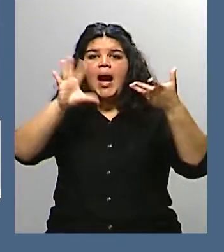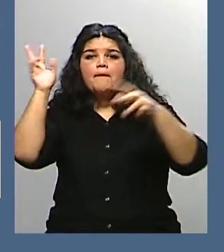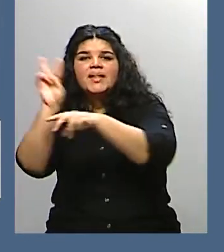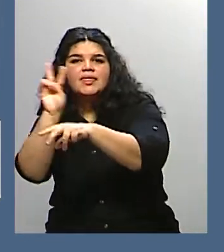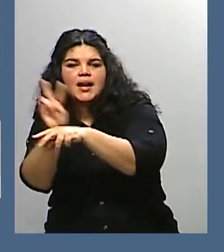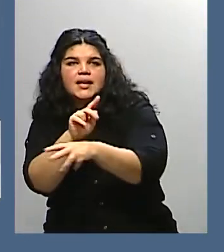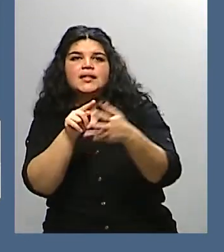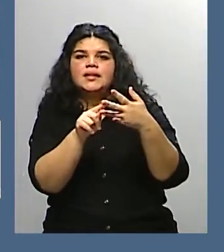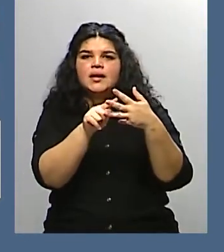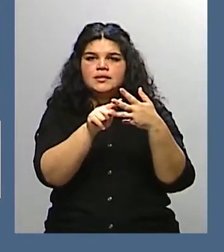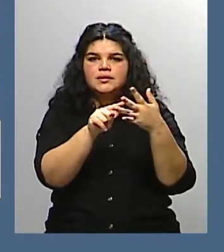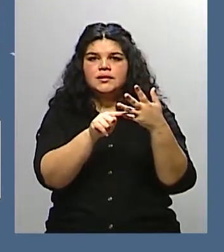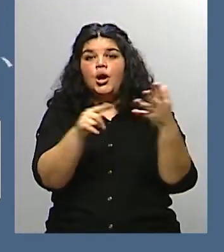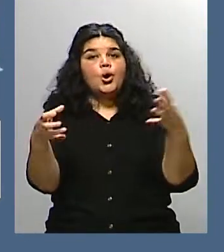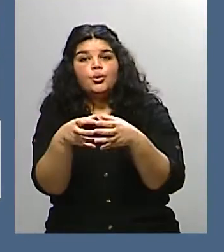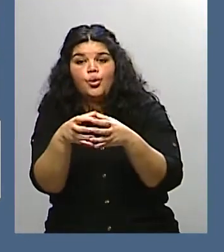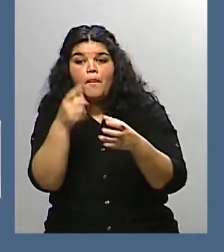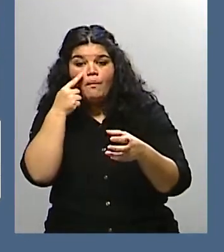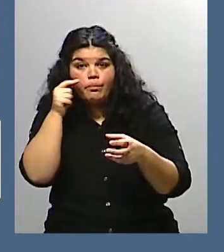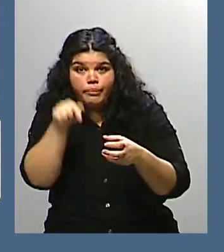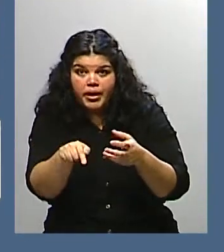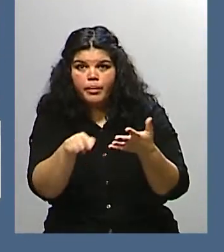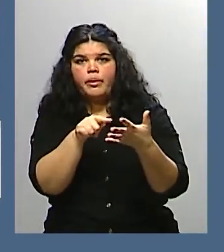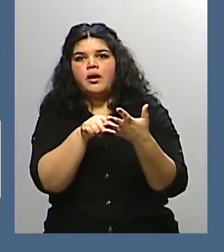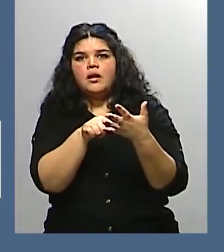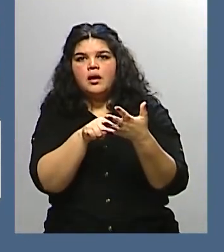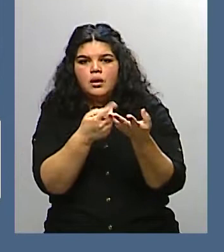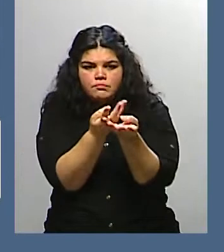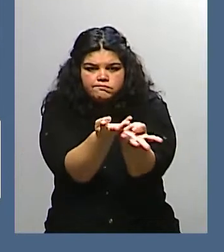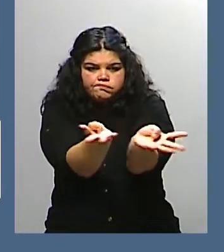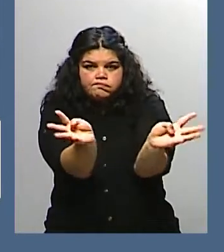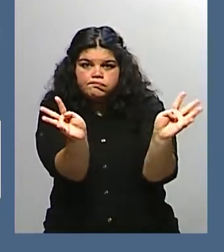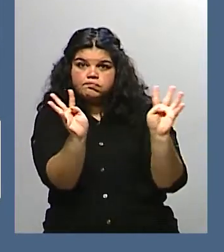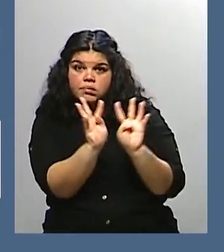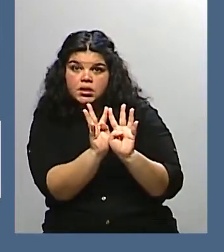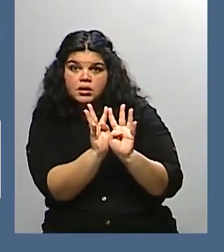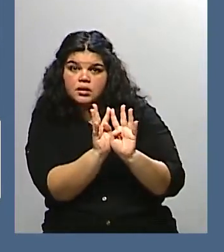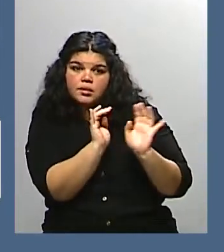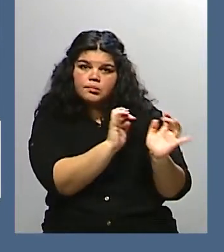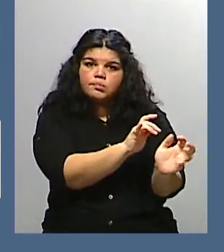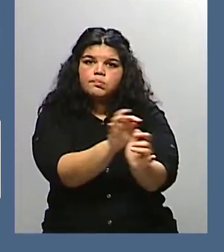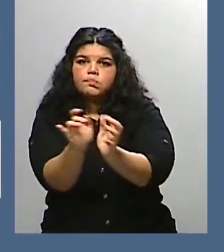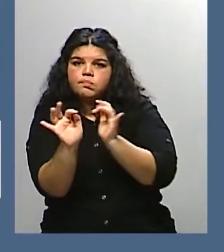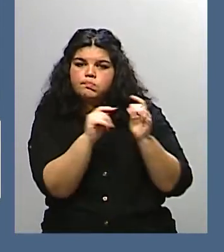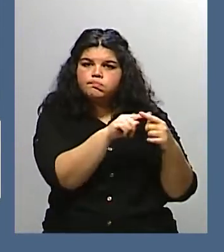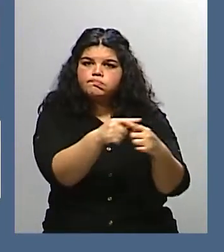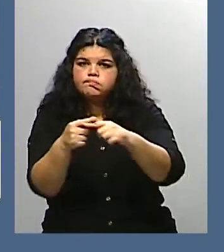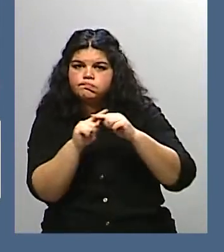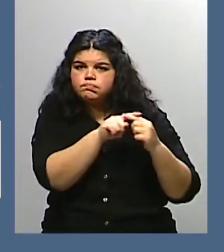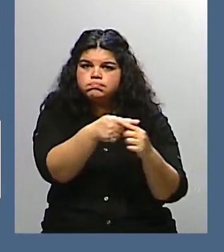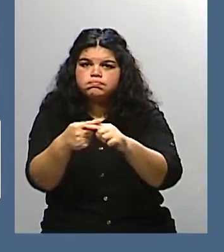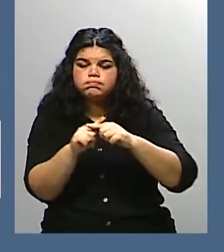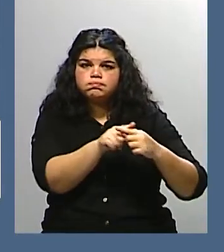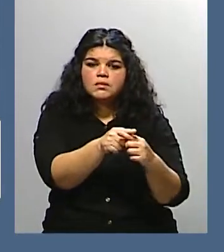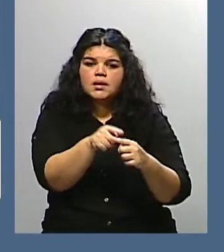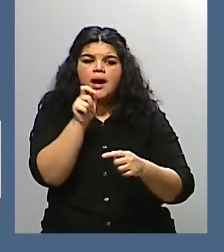ambientalistas, comunidades locales, para realmente diseñar qué es lo que estamos haciendo dentro de un territorio. O